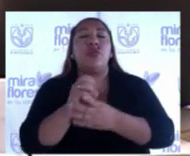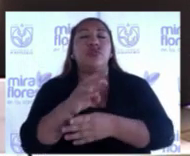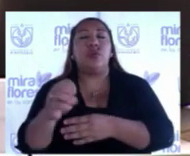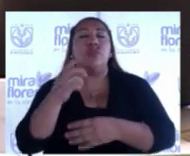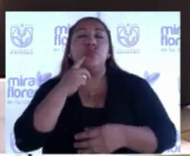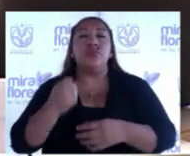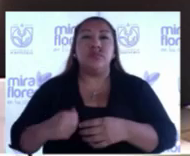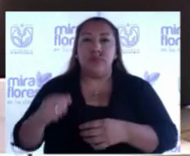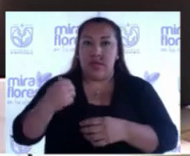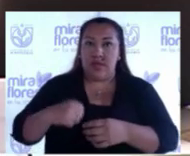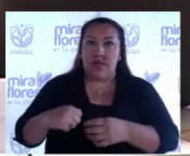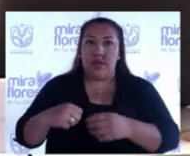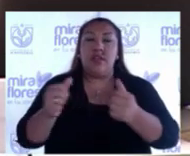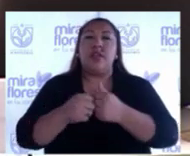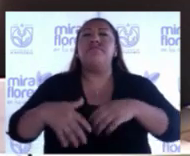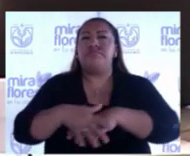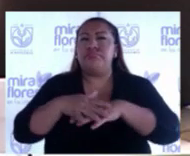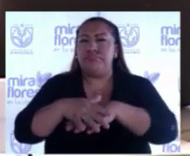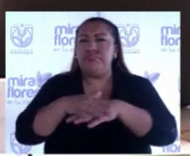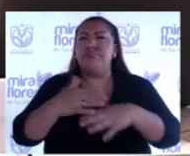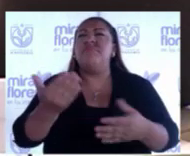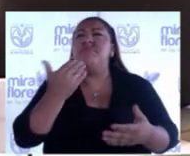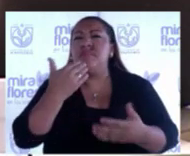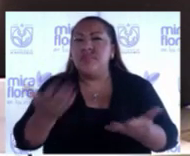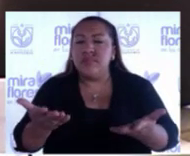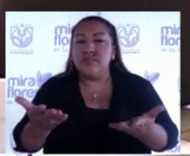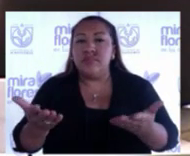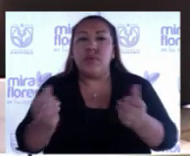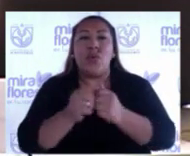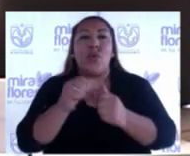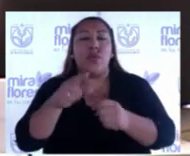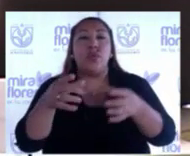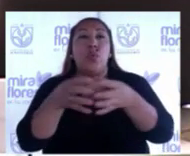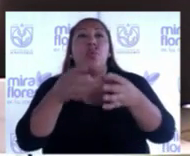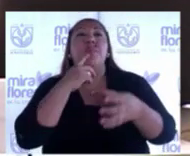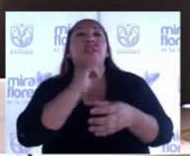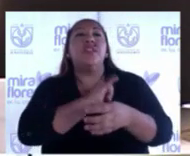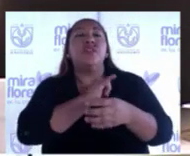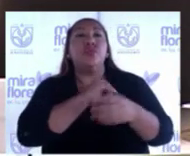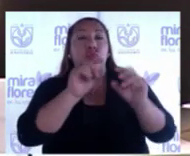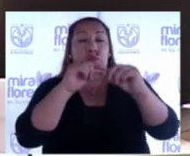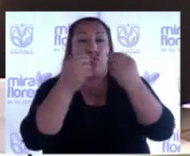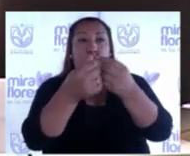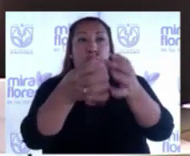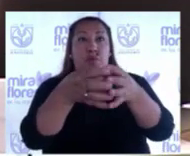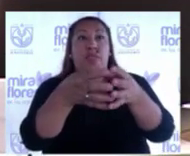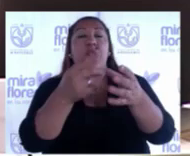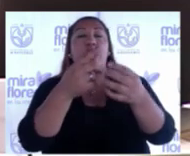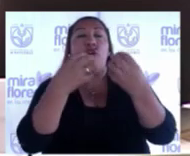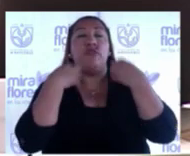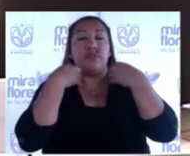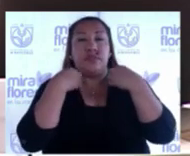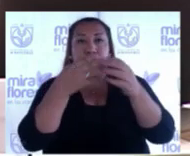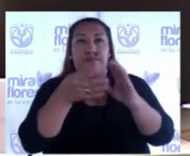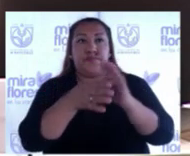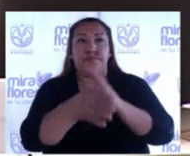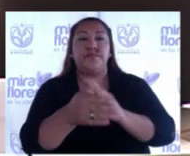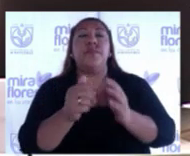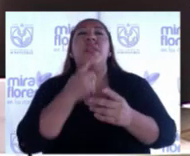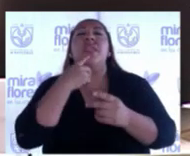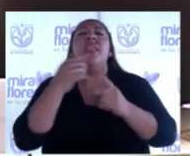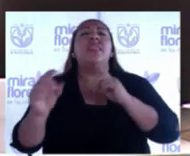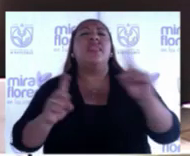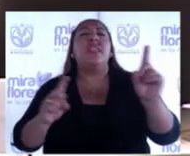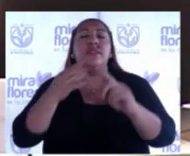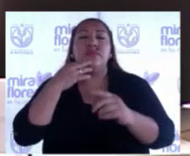Municipal elaborado por dicha unidad orgánica. En virtud a la